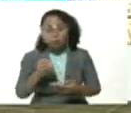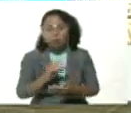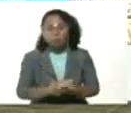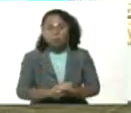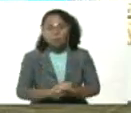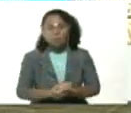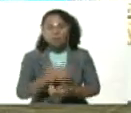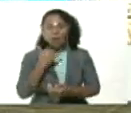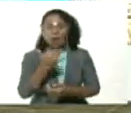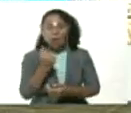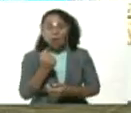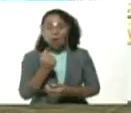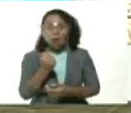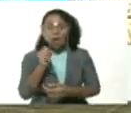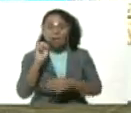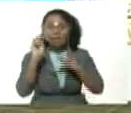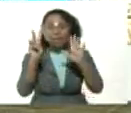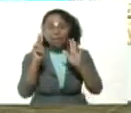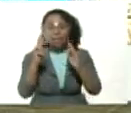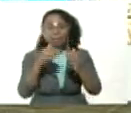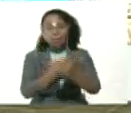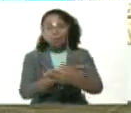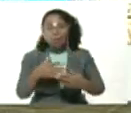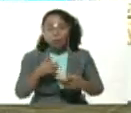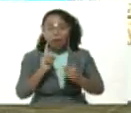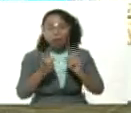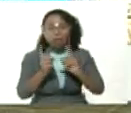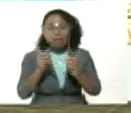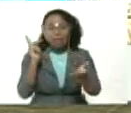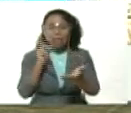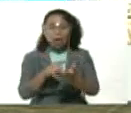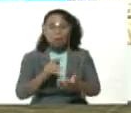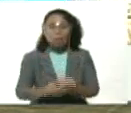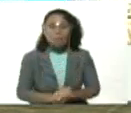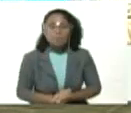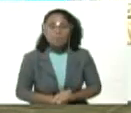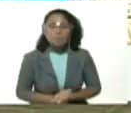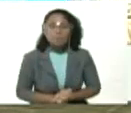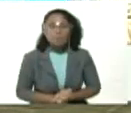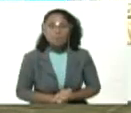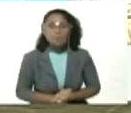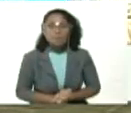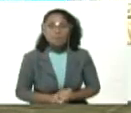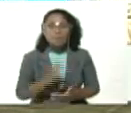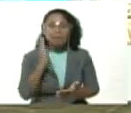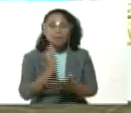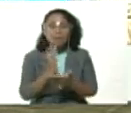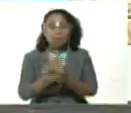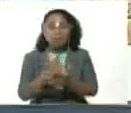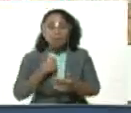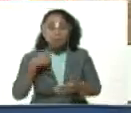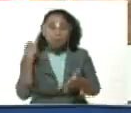y ahora vamos hasta 7.000.000 de hogares, llegamos a veces. Y siempre insisto,